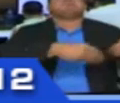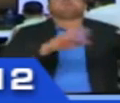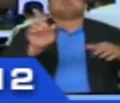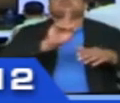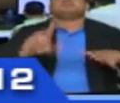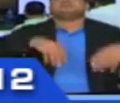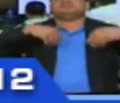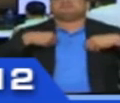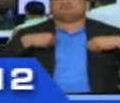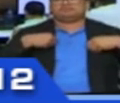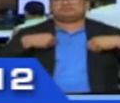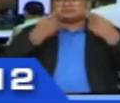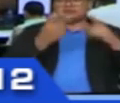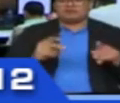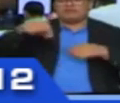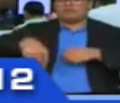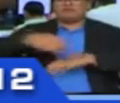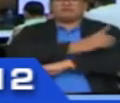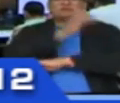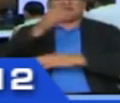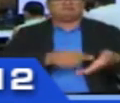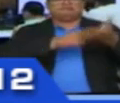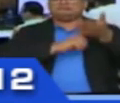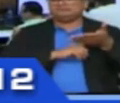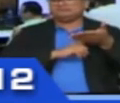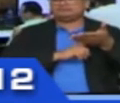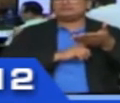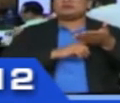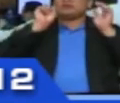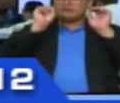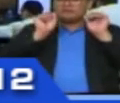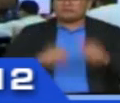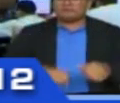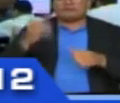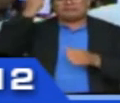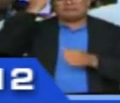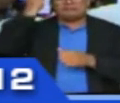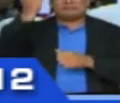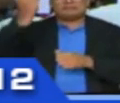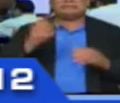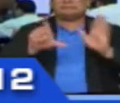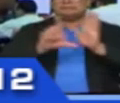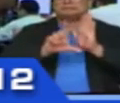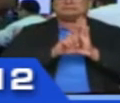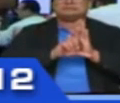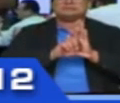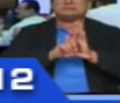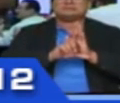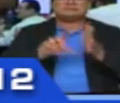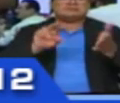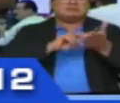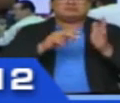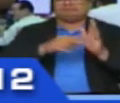constitucionales. Estoy hablando de una ruptura de la división de poderes que entre la mayoría y la minoría establece la Constitución. Por lo tanto,